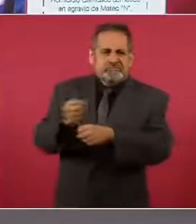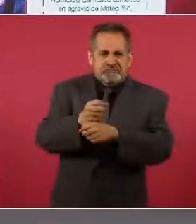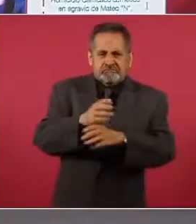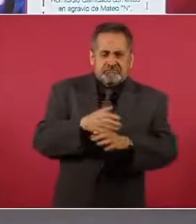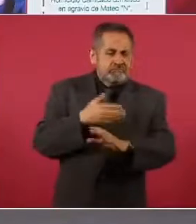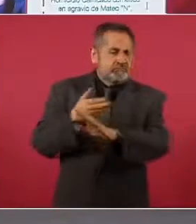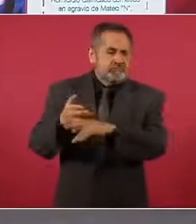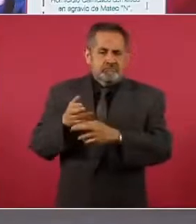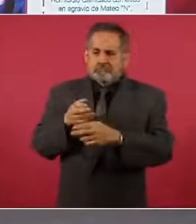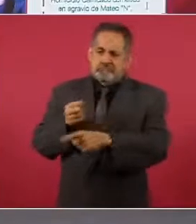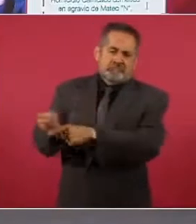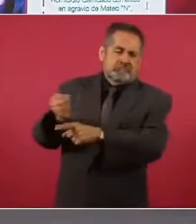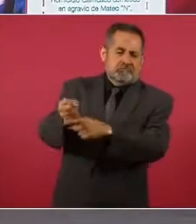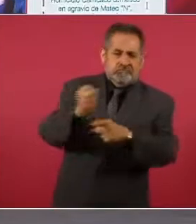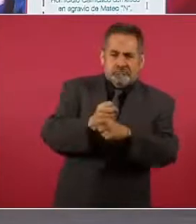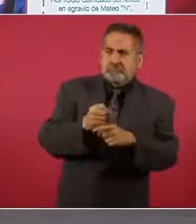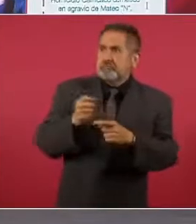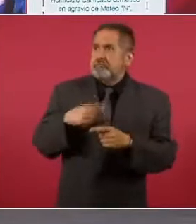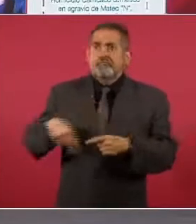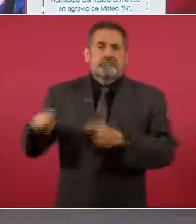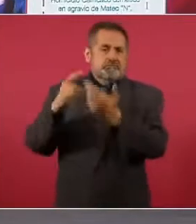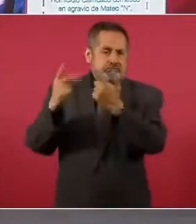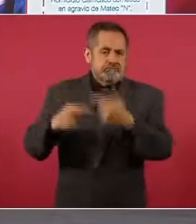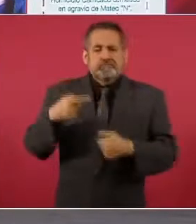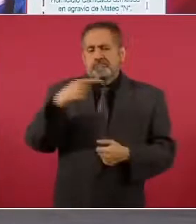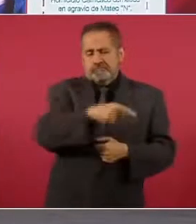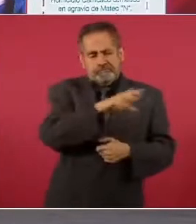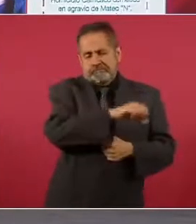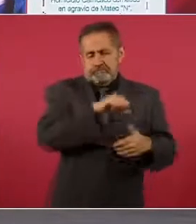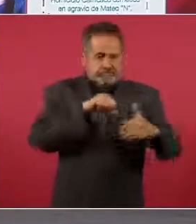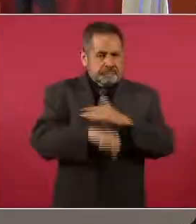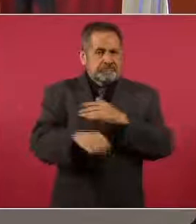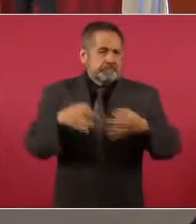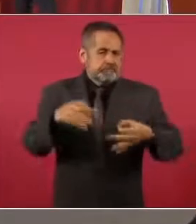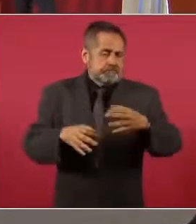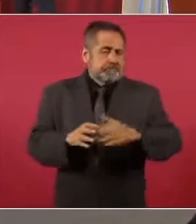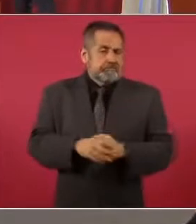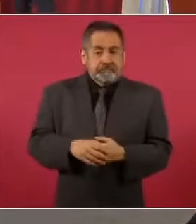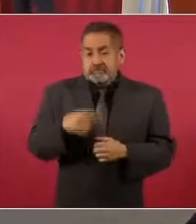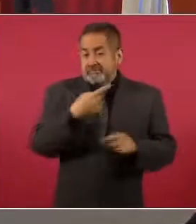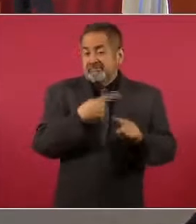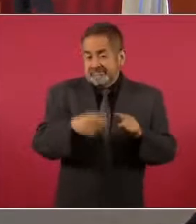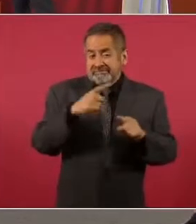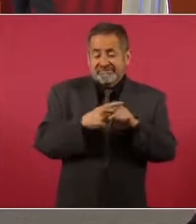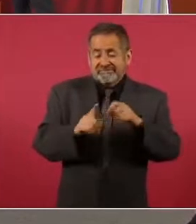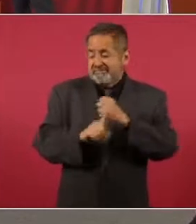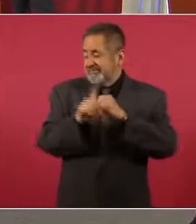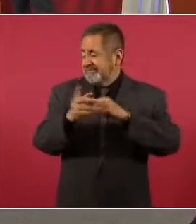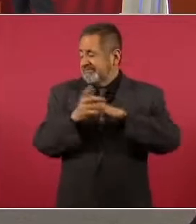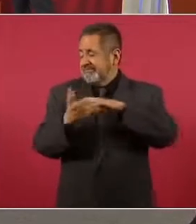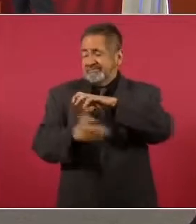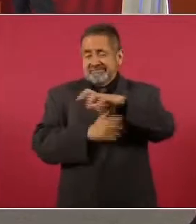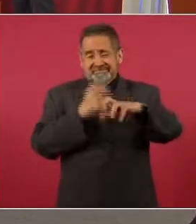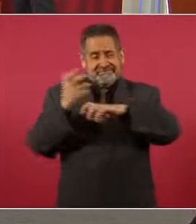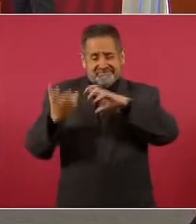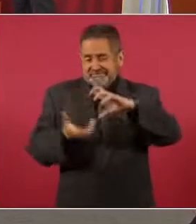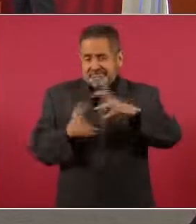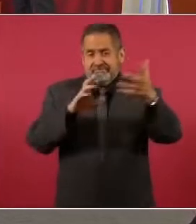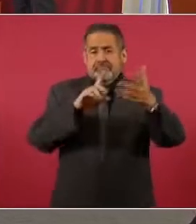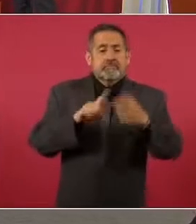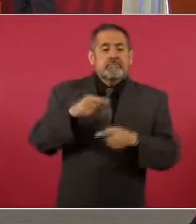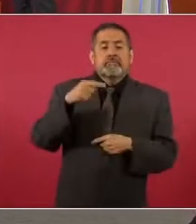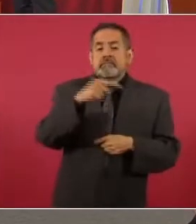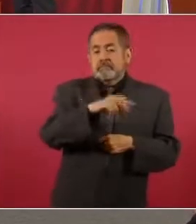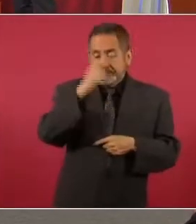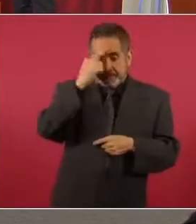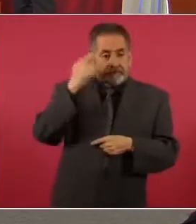integridad corporal y patrimonial de inmuebles del Estado. Ellos cometieron diferentes disturbios y actos delictivos a partir de